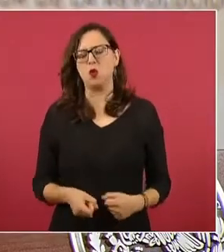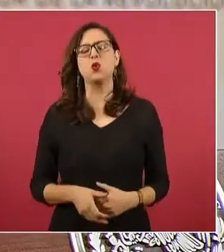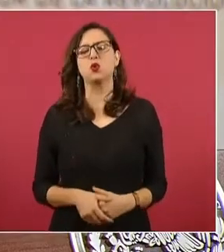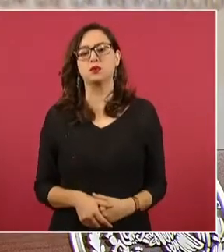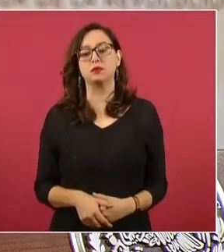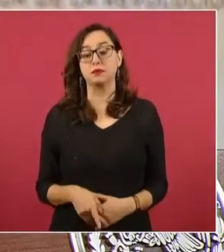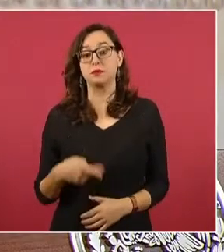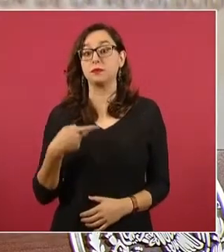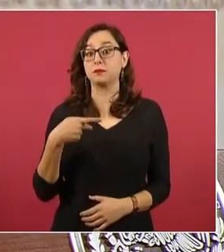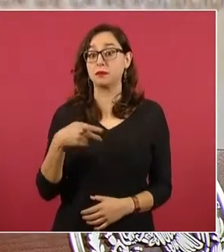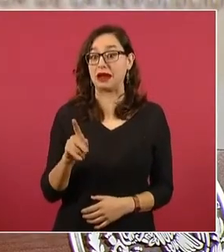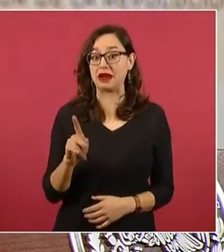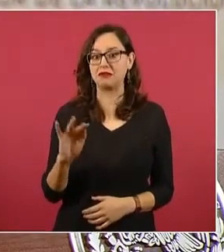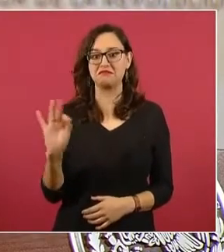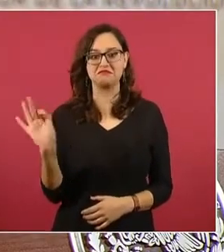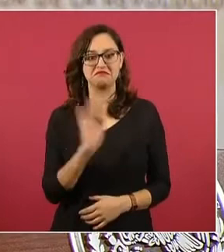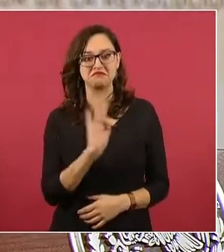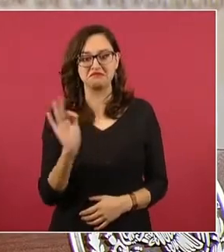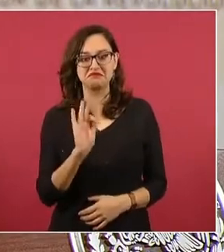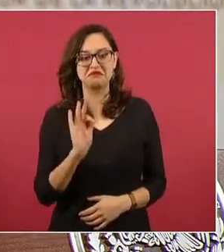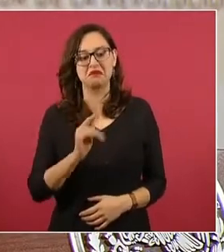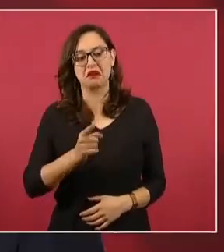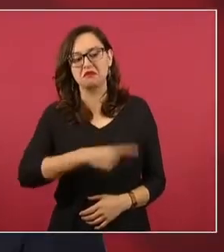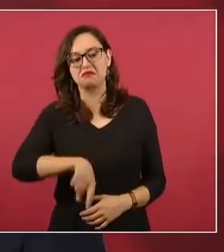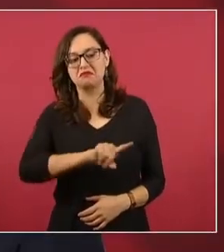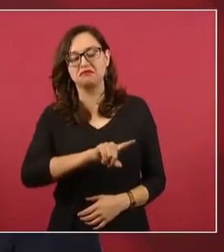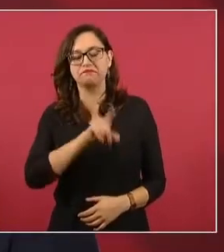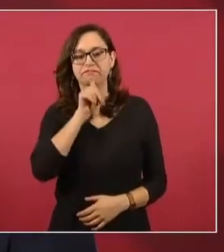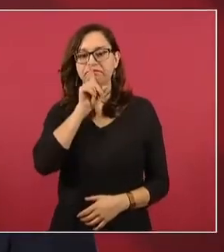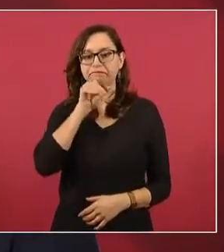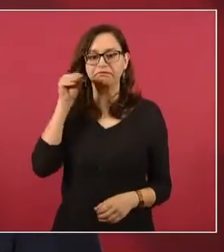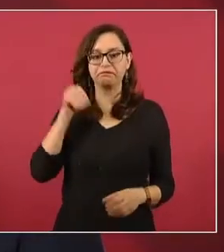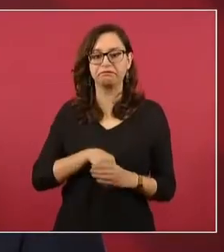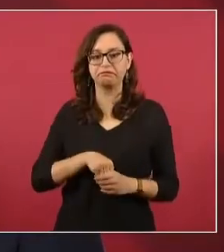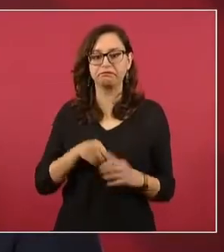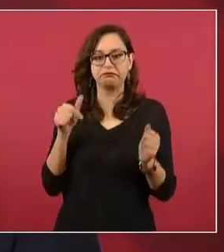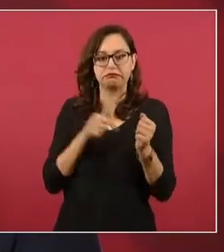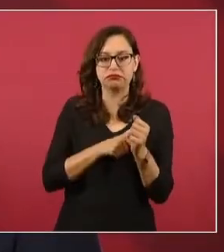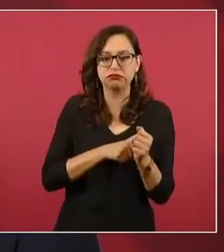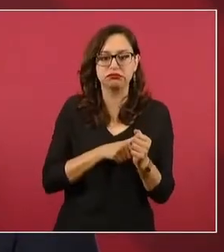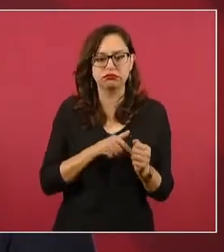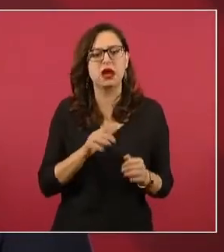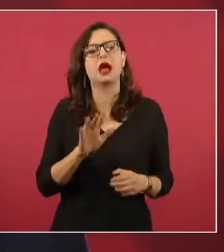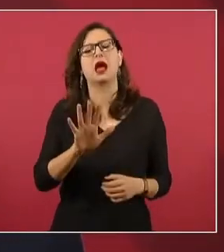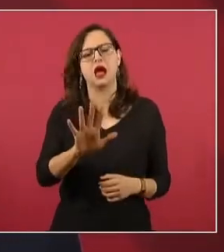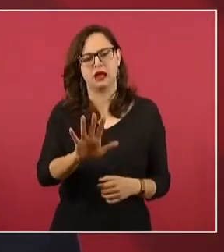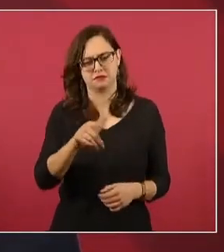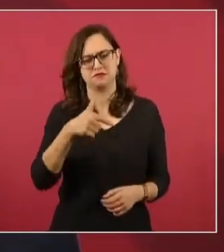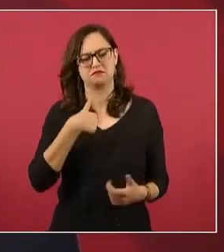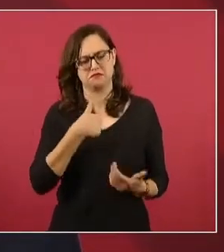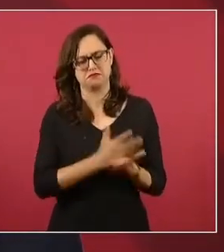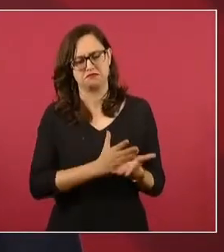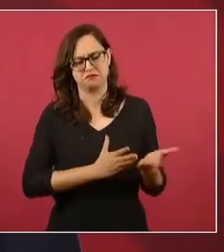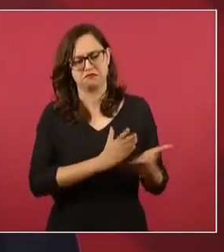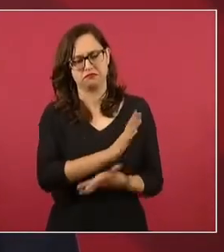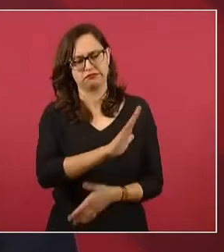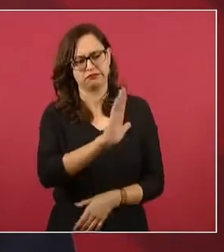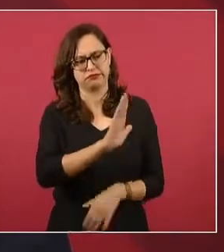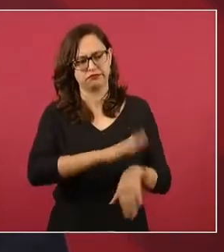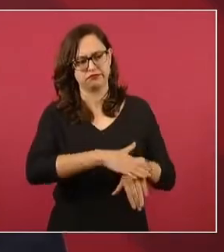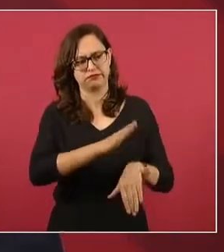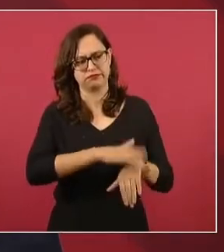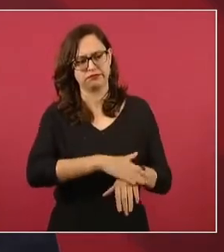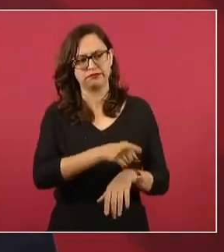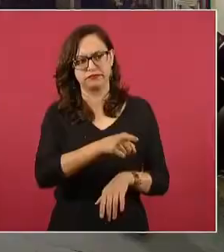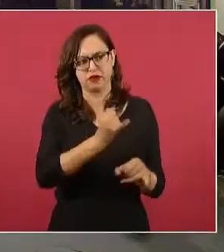investigación, se están negando a entregar información, nosotros vamos a intervenir y aquí